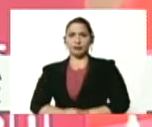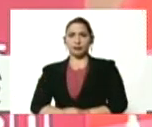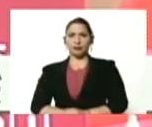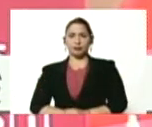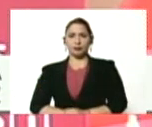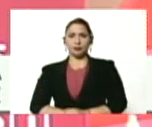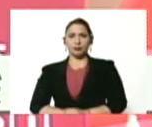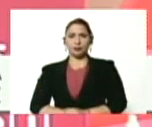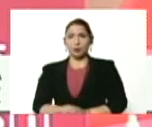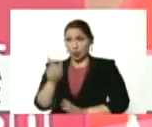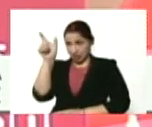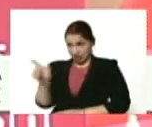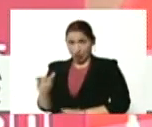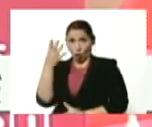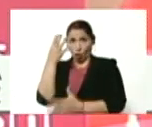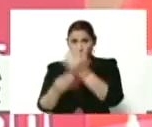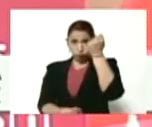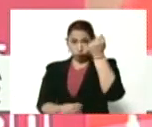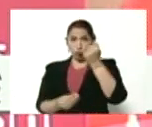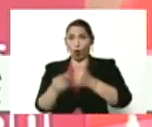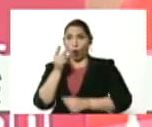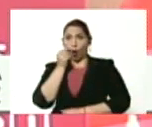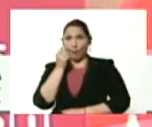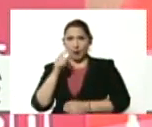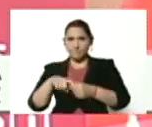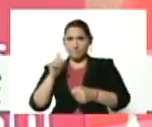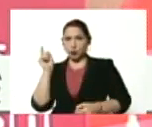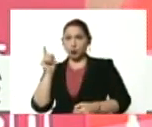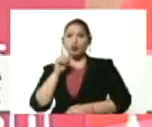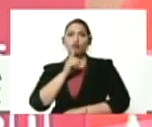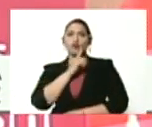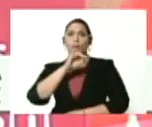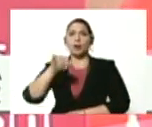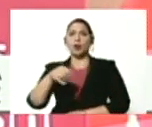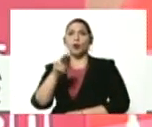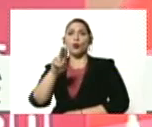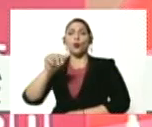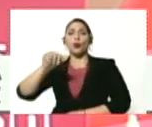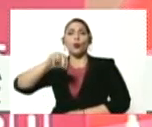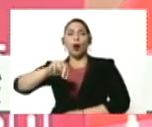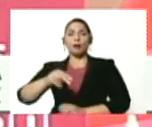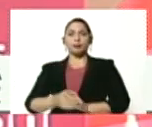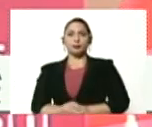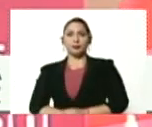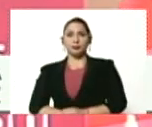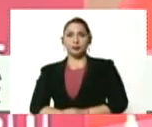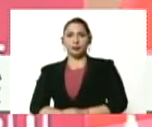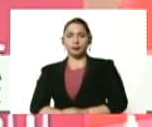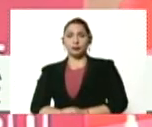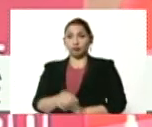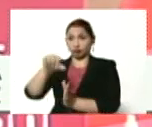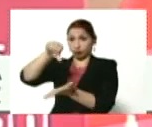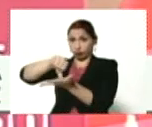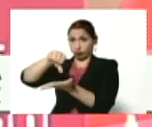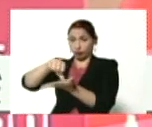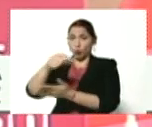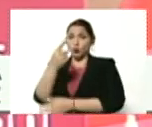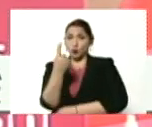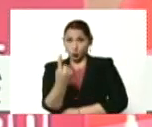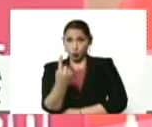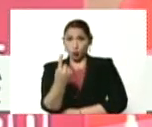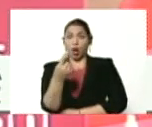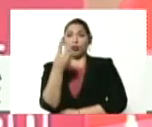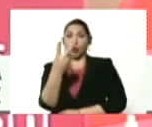Este prófugo, este desertor, llamado Juan Gutiérrez Aranguren, se encontraba en una de las